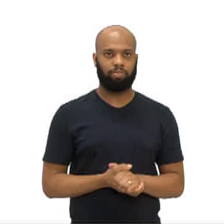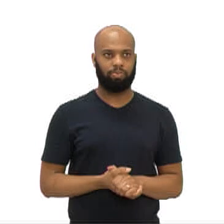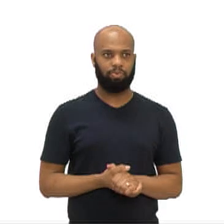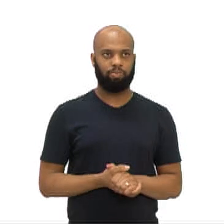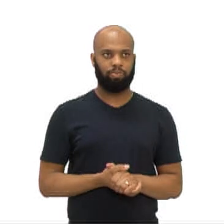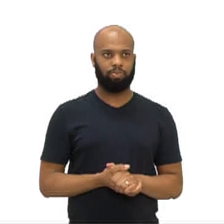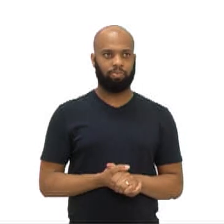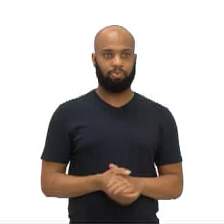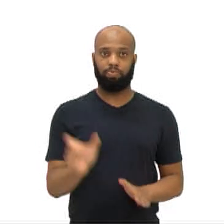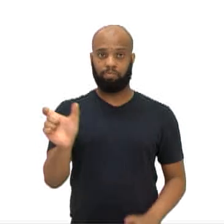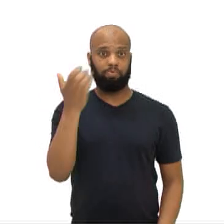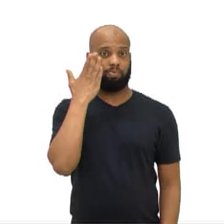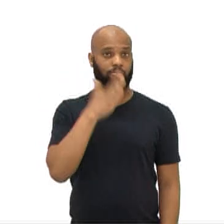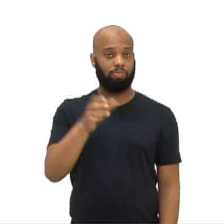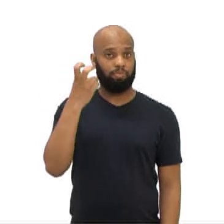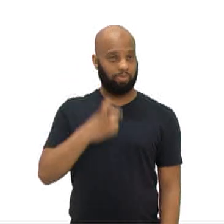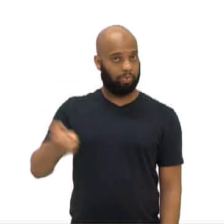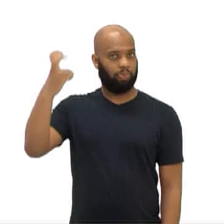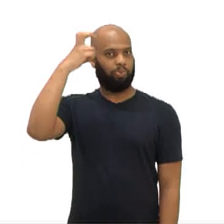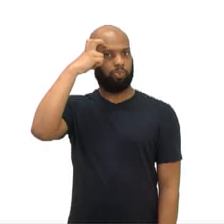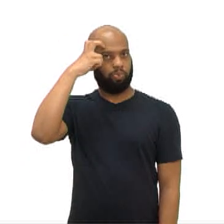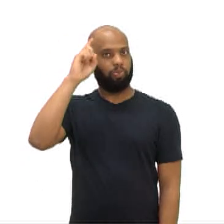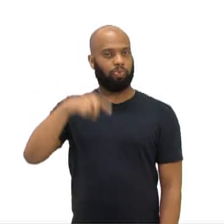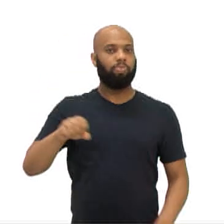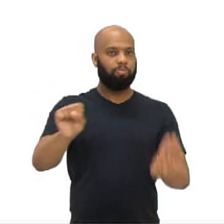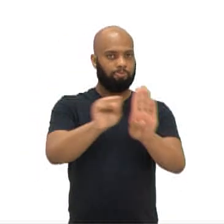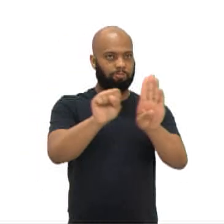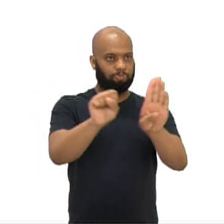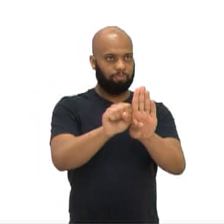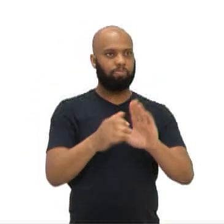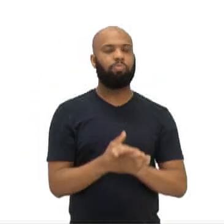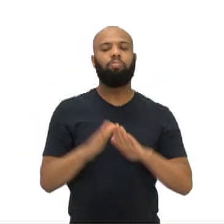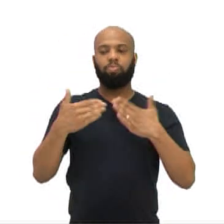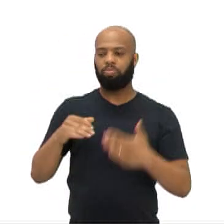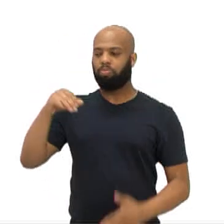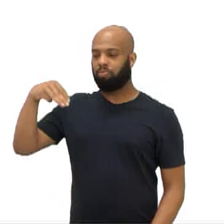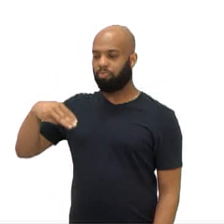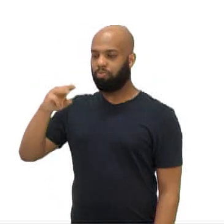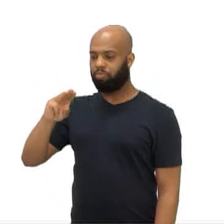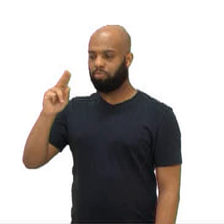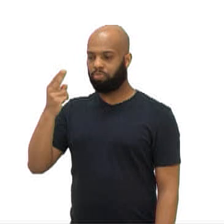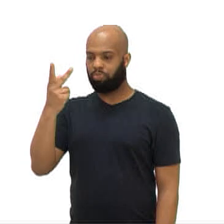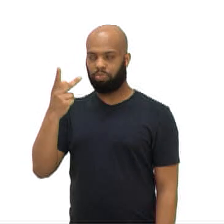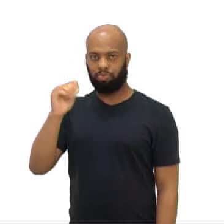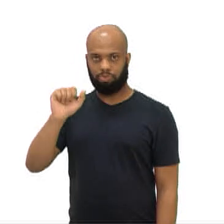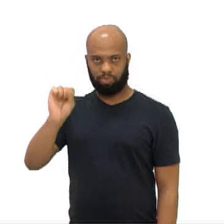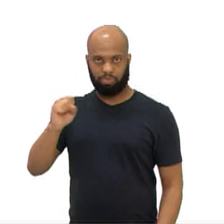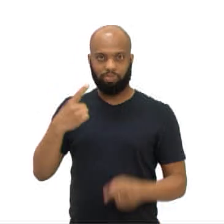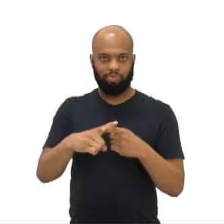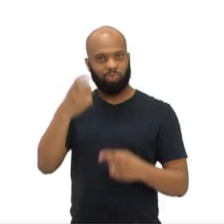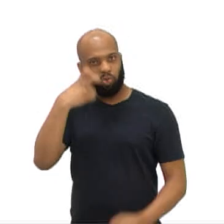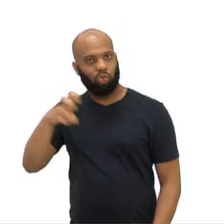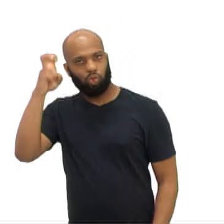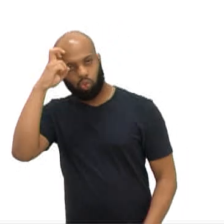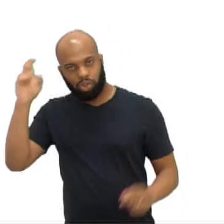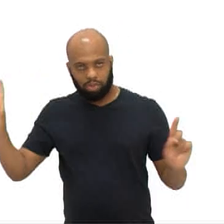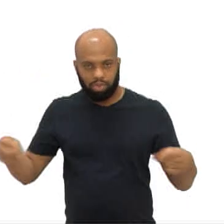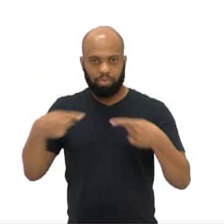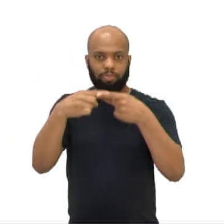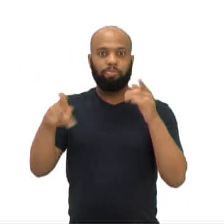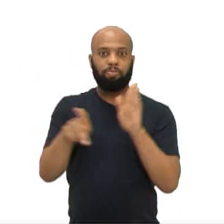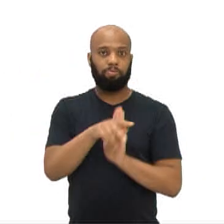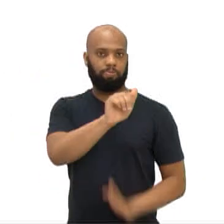entre los pueblos indígenas. Culturas, sustantivo. Muitas culturas, feminino plural com feminino plural,